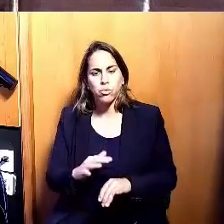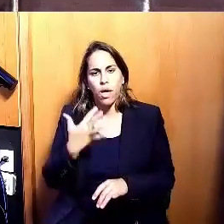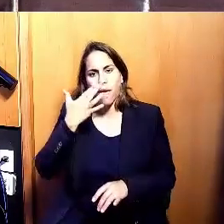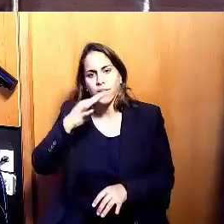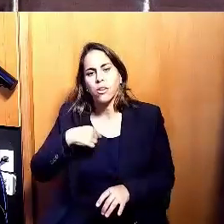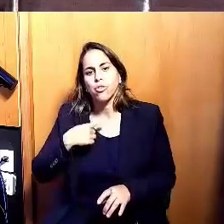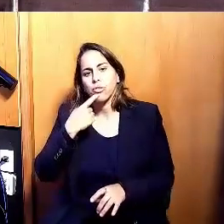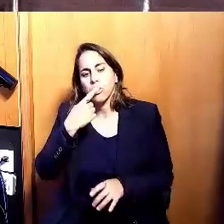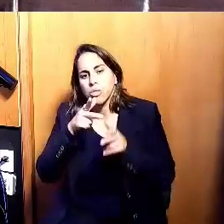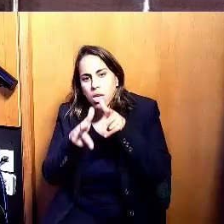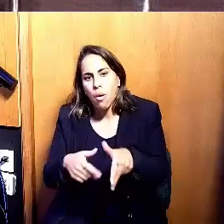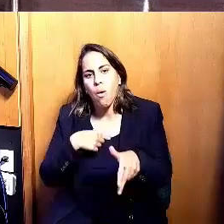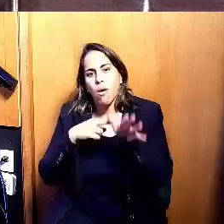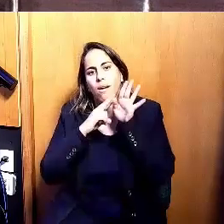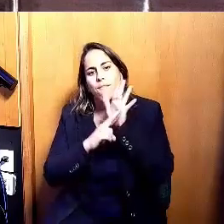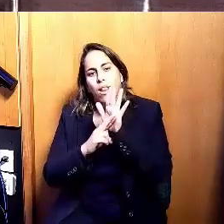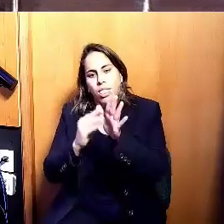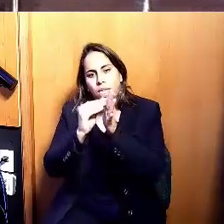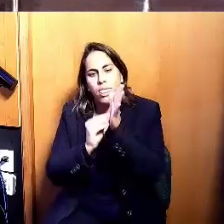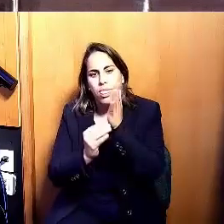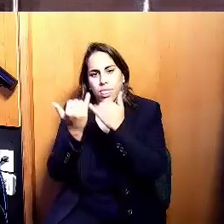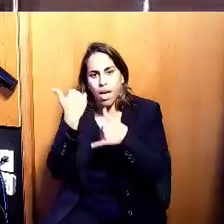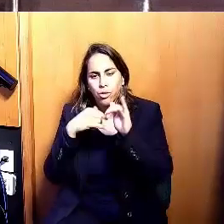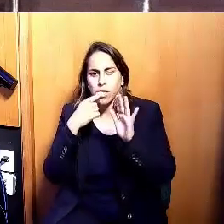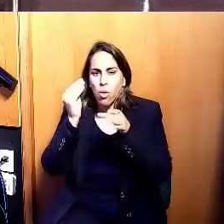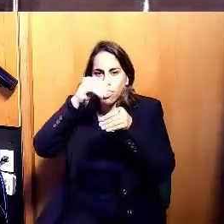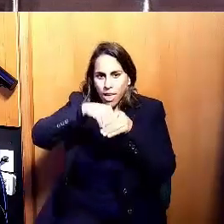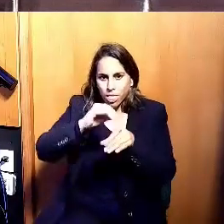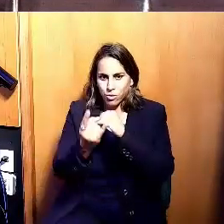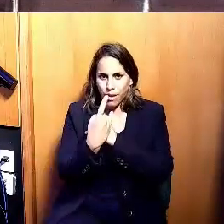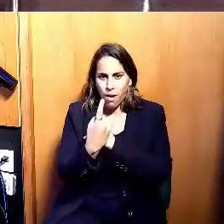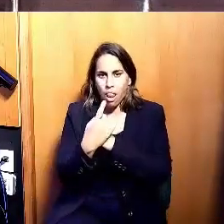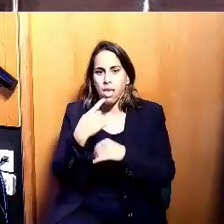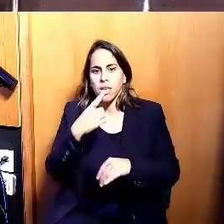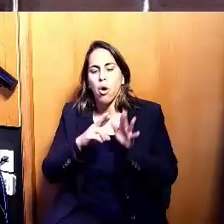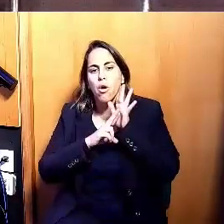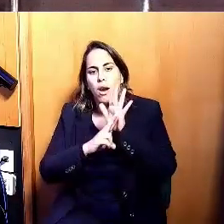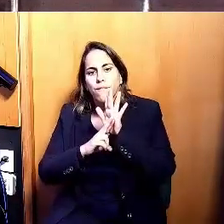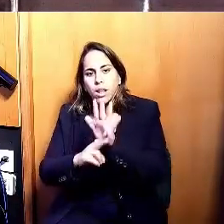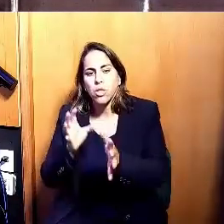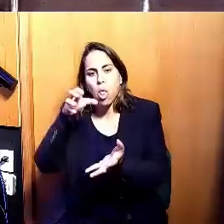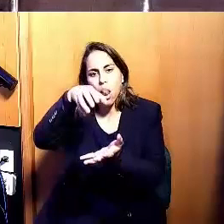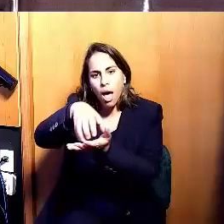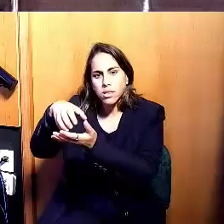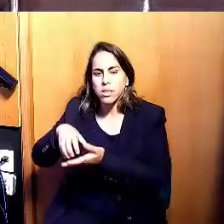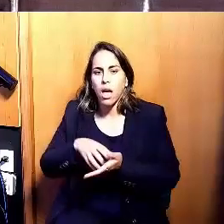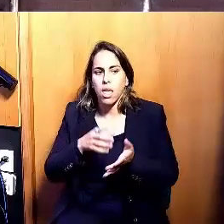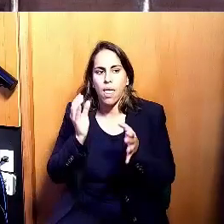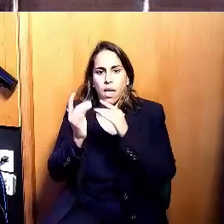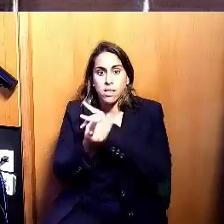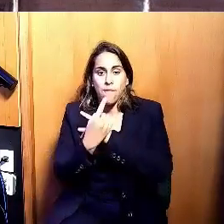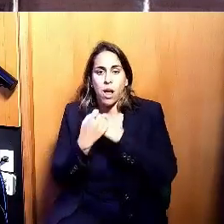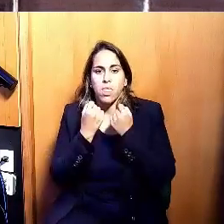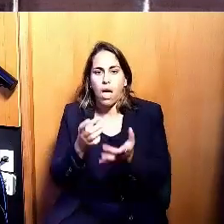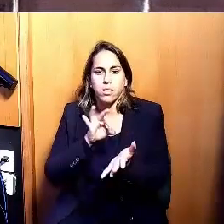yo mencionaba referentes de datos, era la interna de Ceibal. Referentes de las áreas de Ceibal que brindan